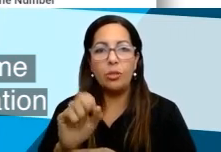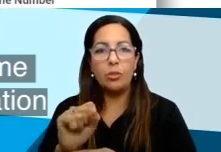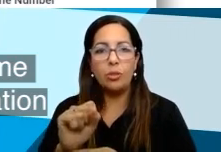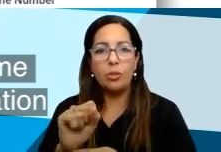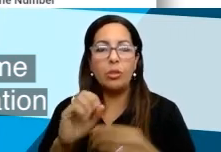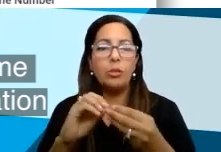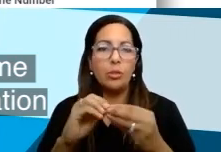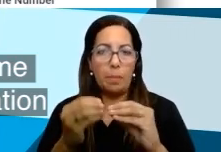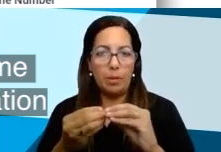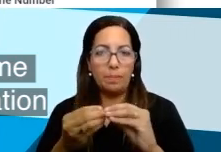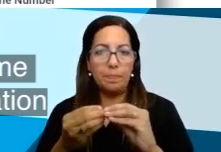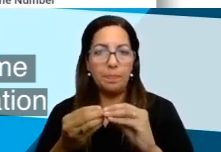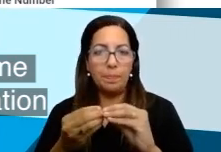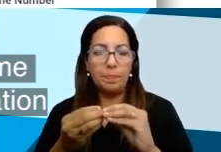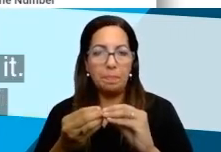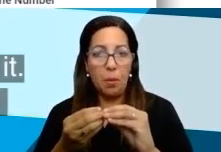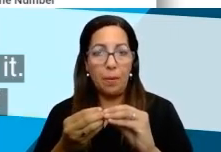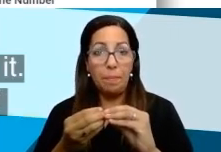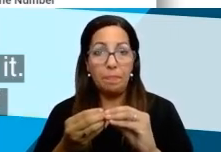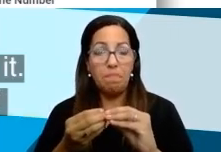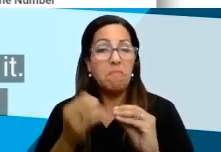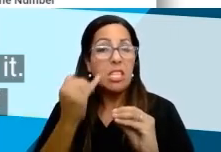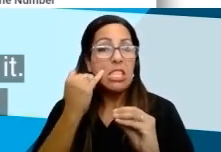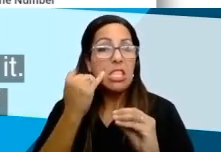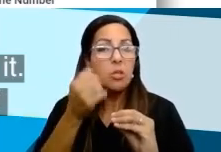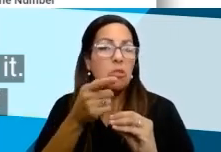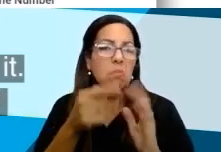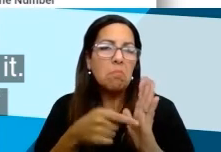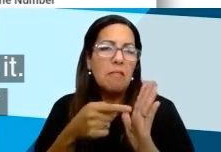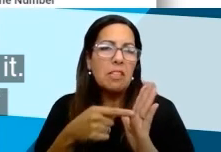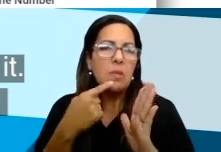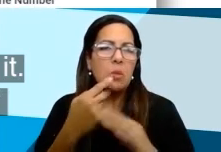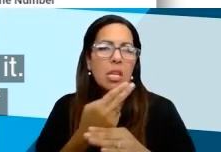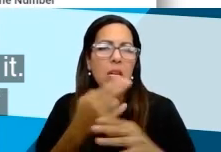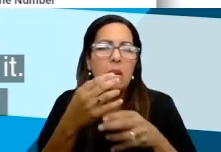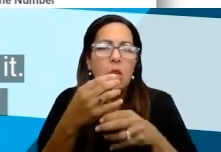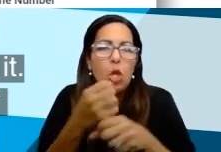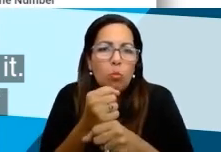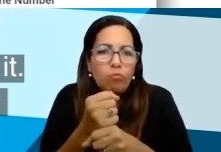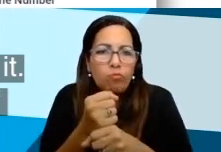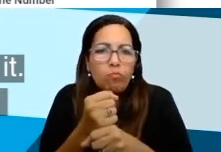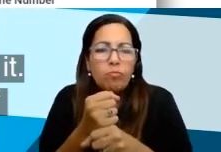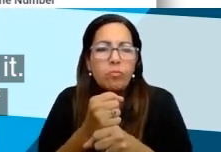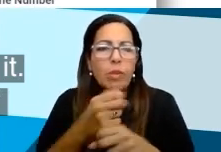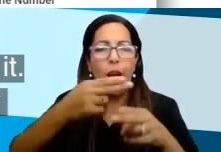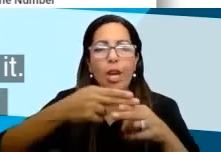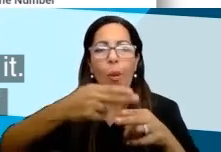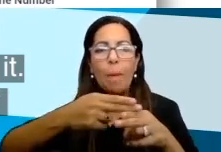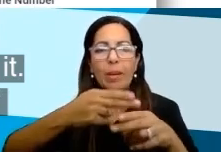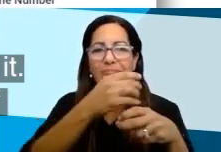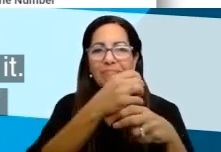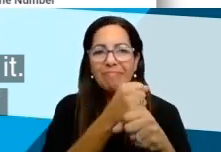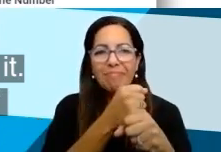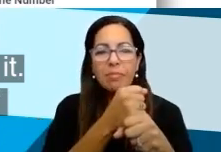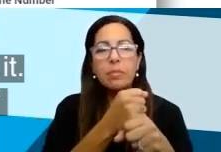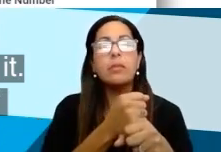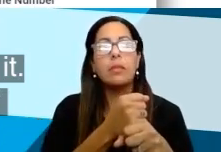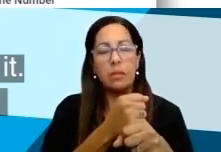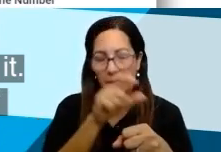Si hay alguna abreviatura que utiliza el negocio o la empresa,